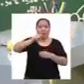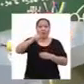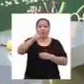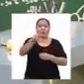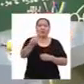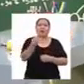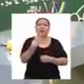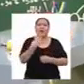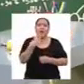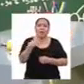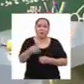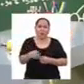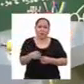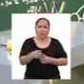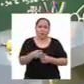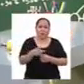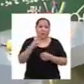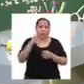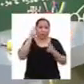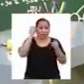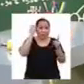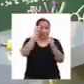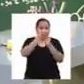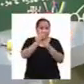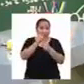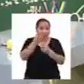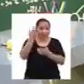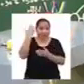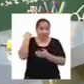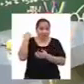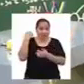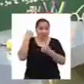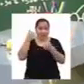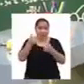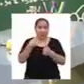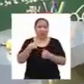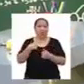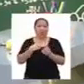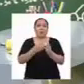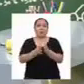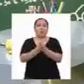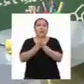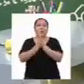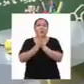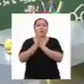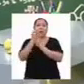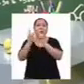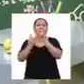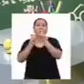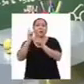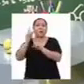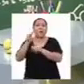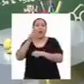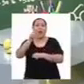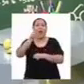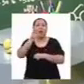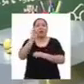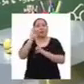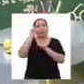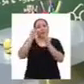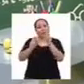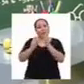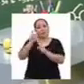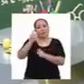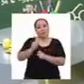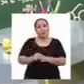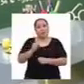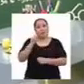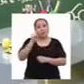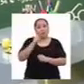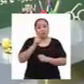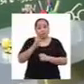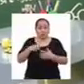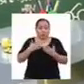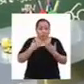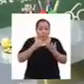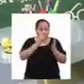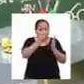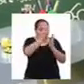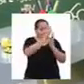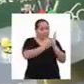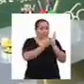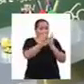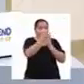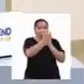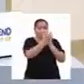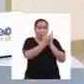¿cómo les fue en el reto que planteamos? Les pedí encuestar a 30 personas y hacerles las preguntas del